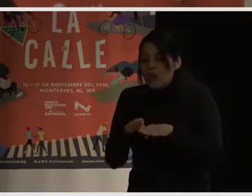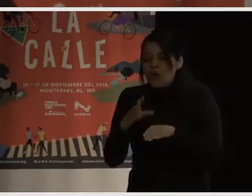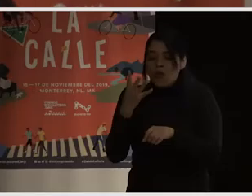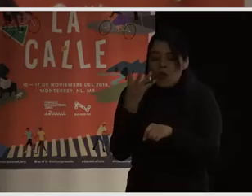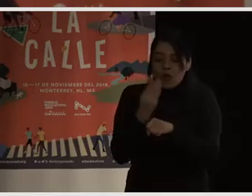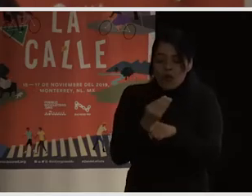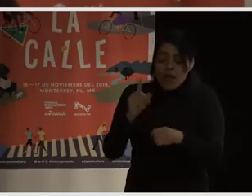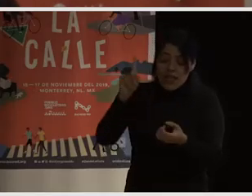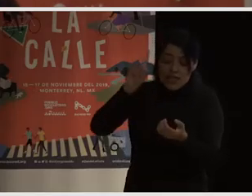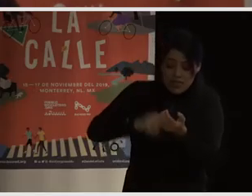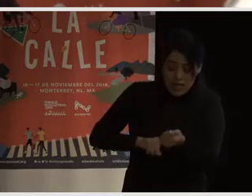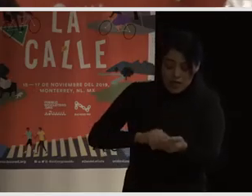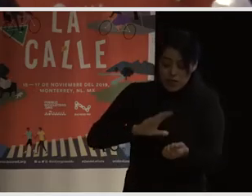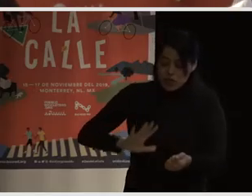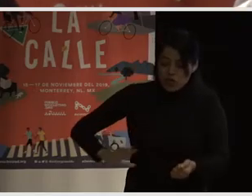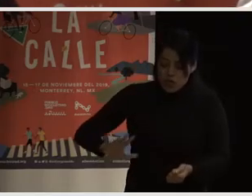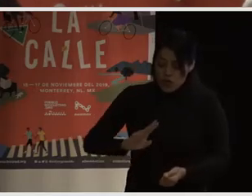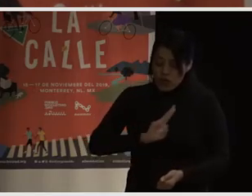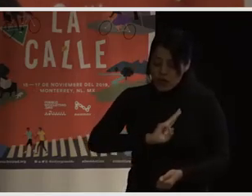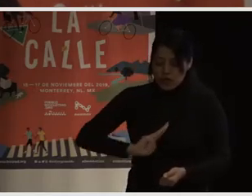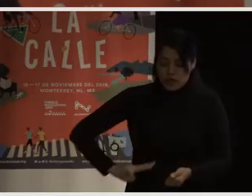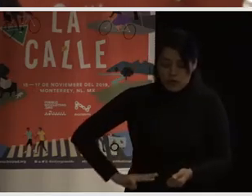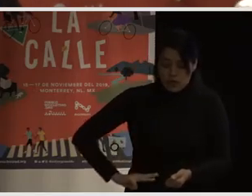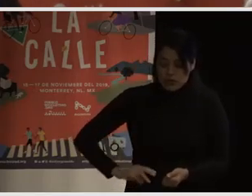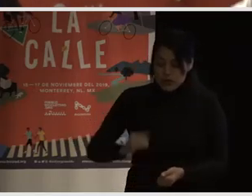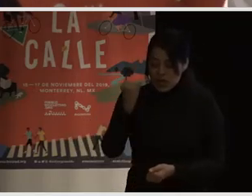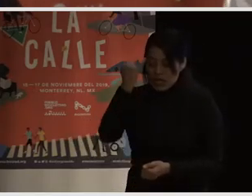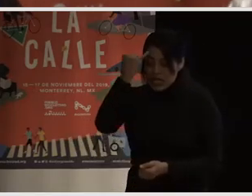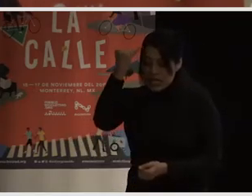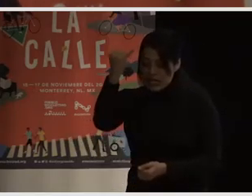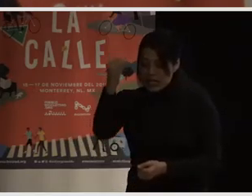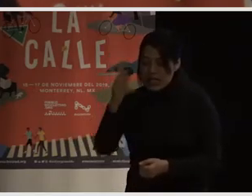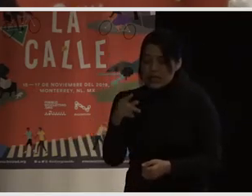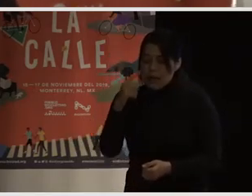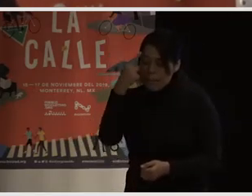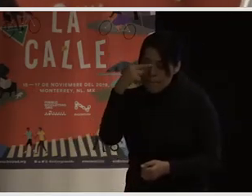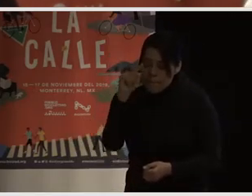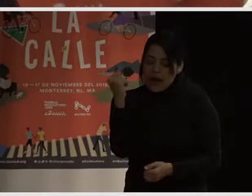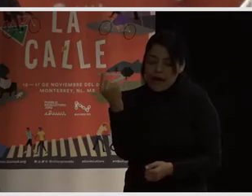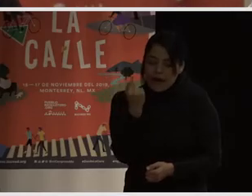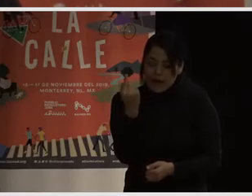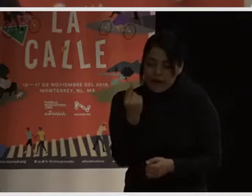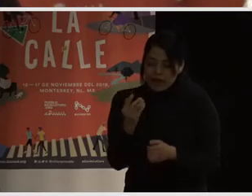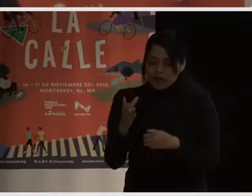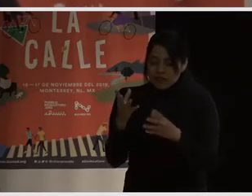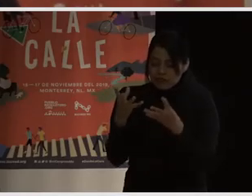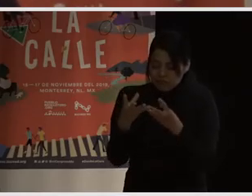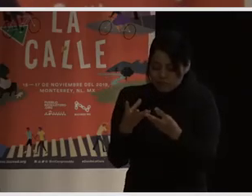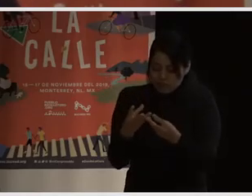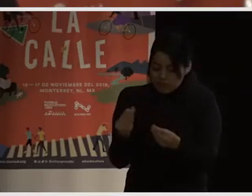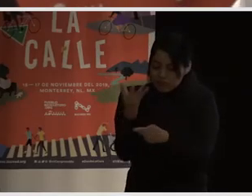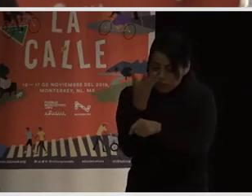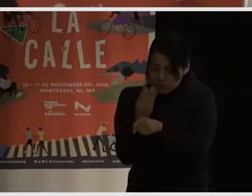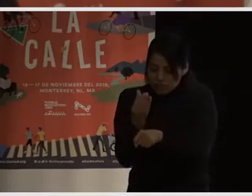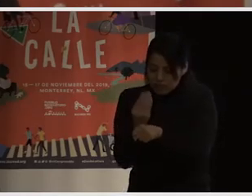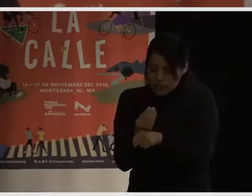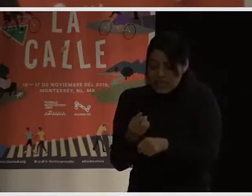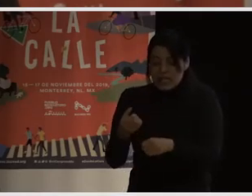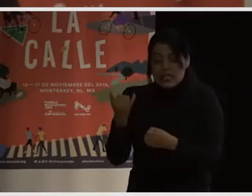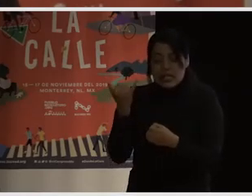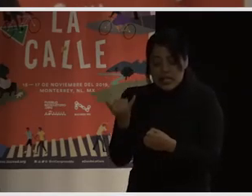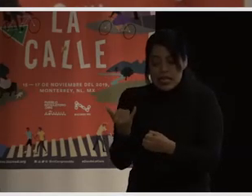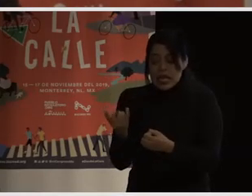mismo ayuntamiento los mecanismos para que podamos ir abonando y cada inversión que vaya haciendo el municipio tenga algo